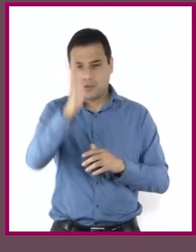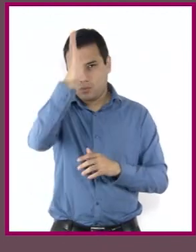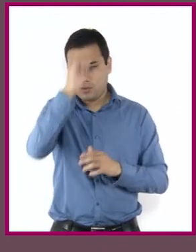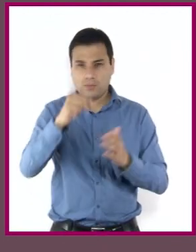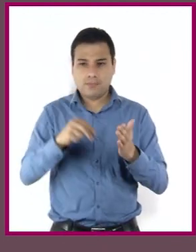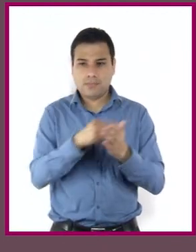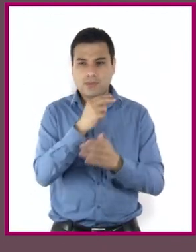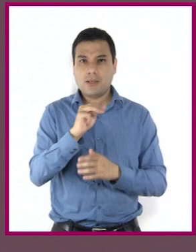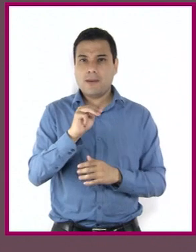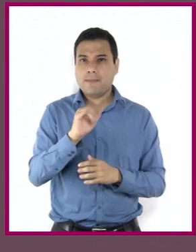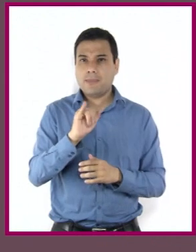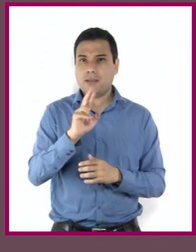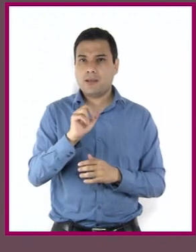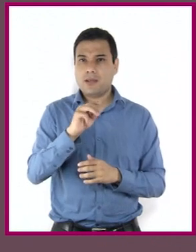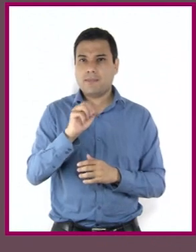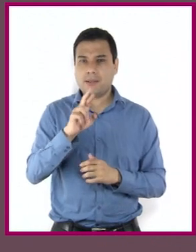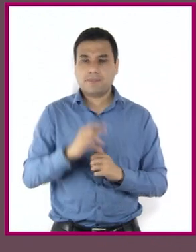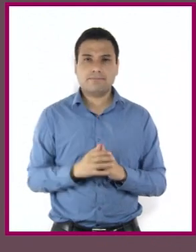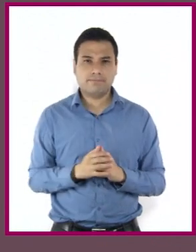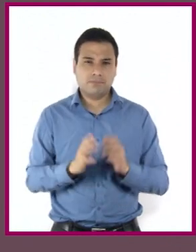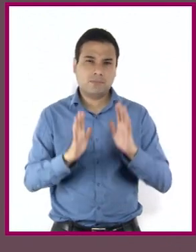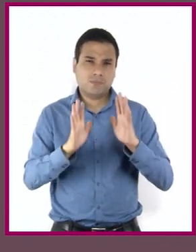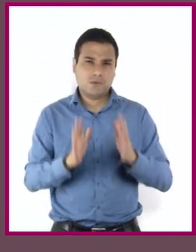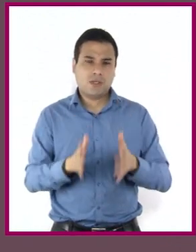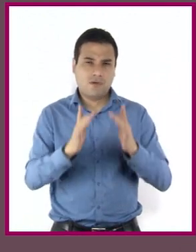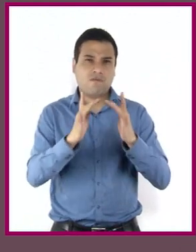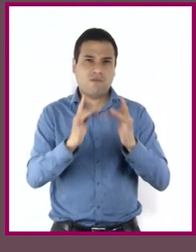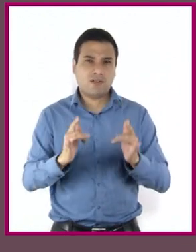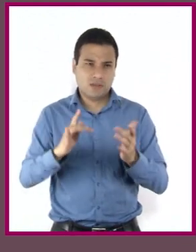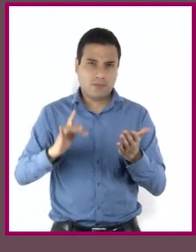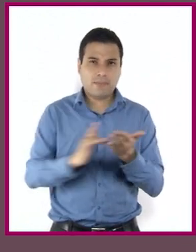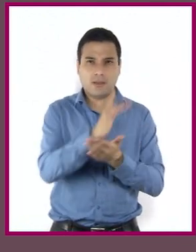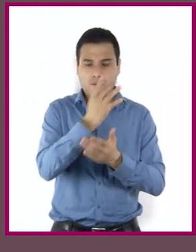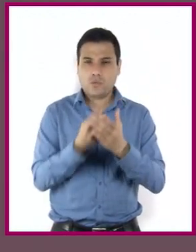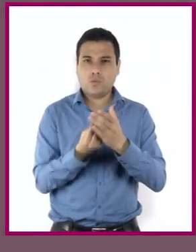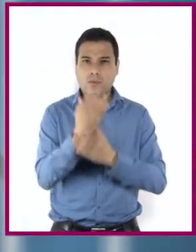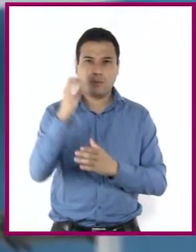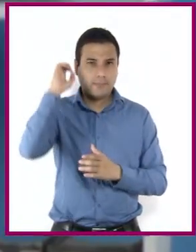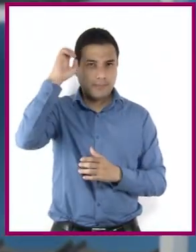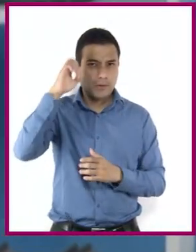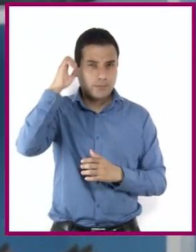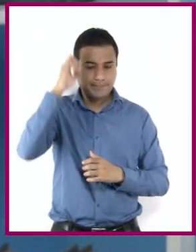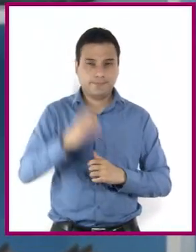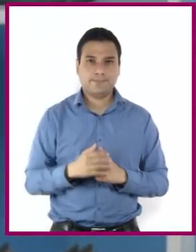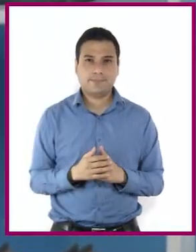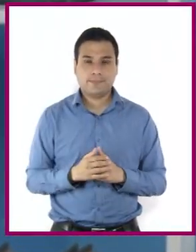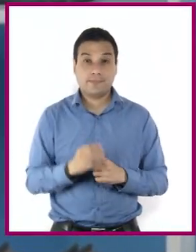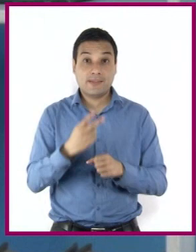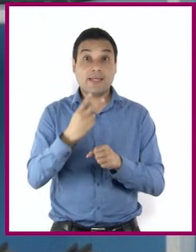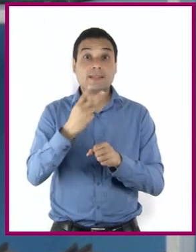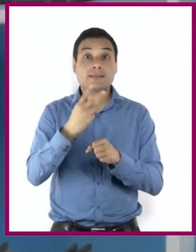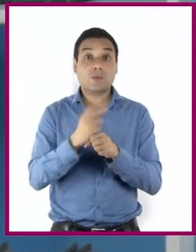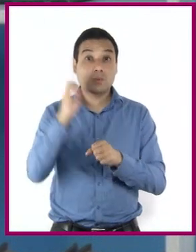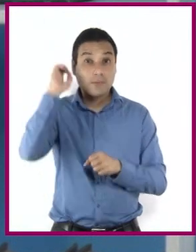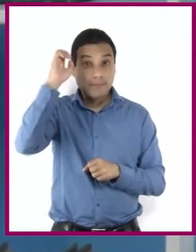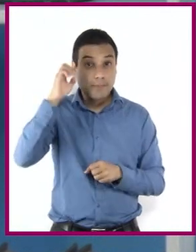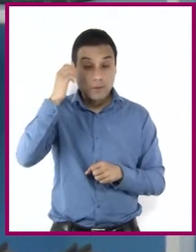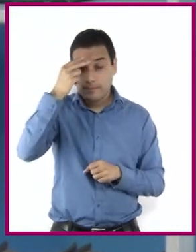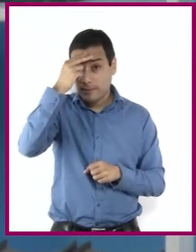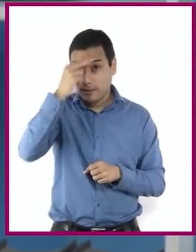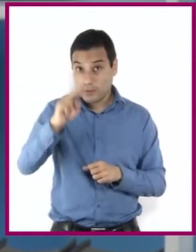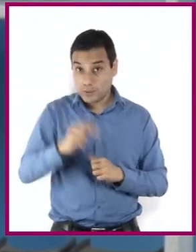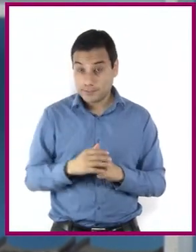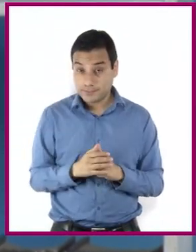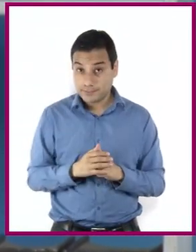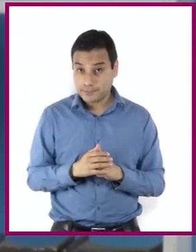Minamar, con los que se formalizó el apoyo de Francia al nuevo imperio. El Segundo Imperio Mexicano, en la